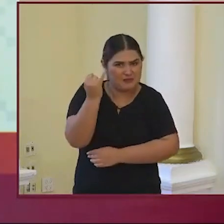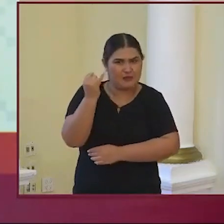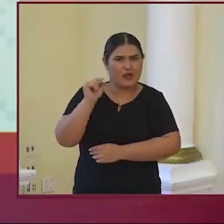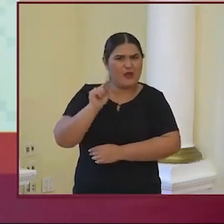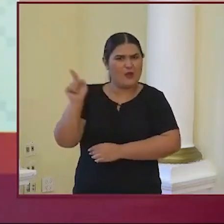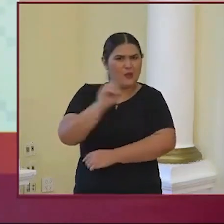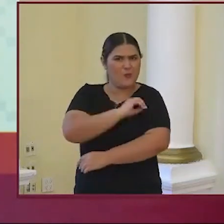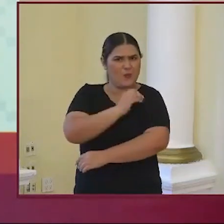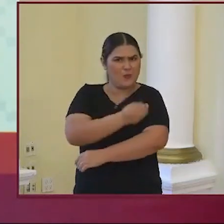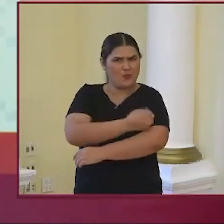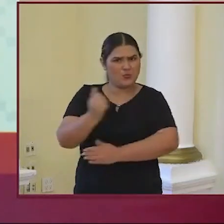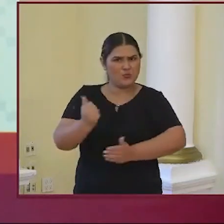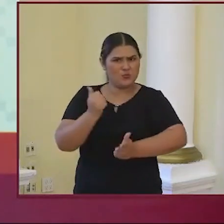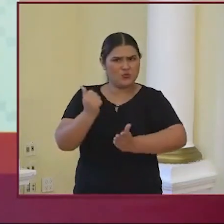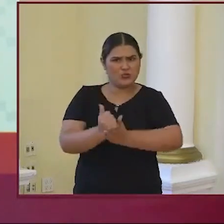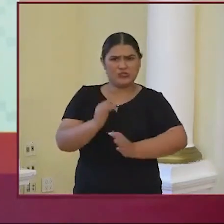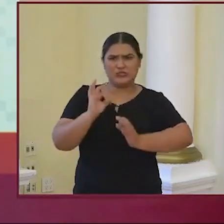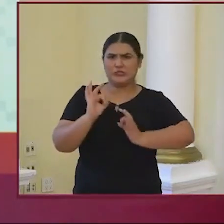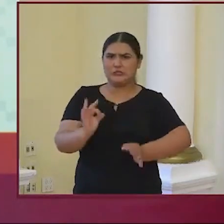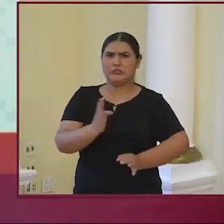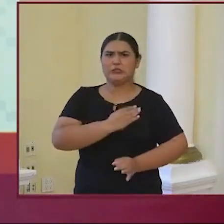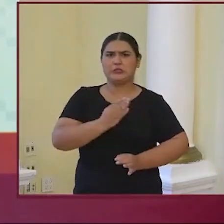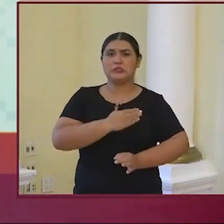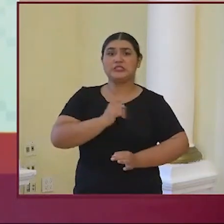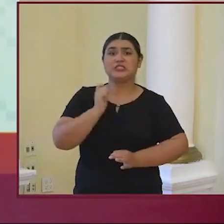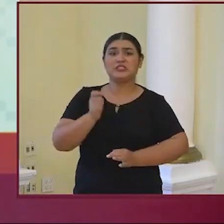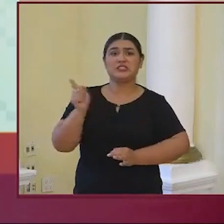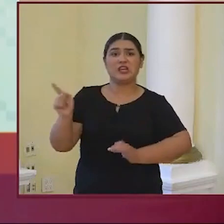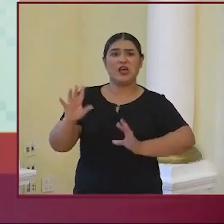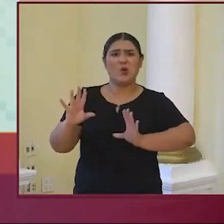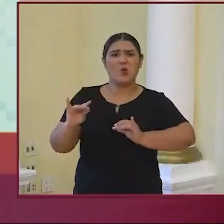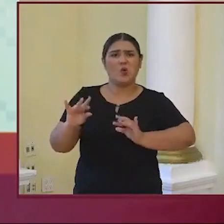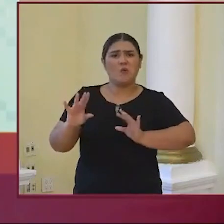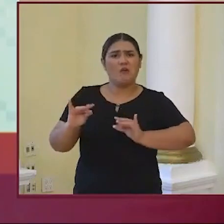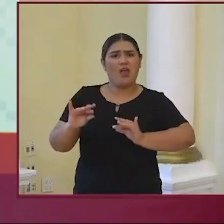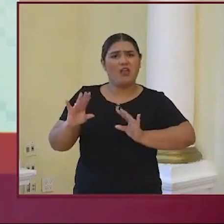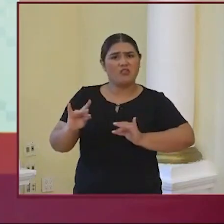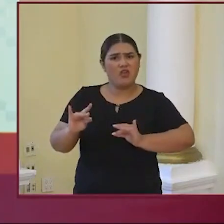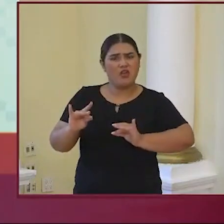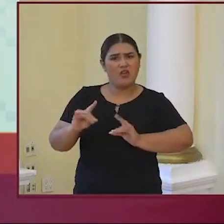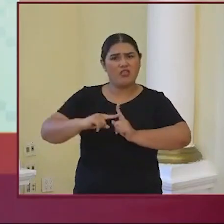Es su humedad y su clima, su temperatura.